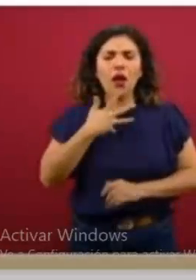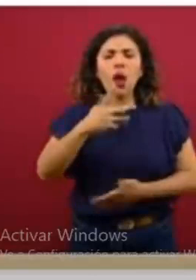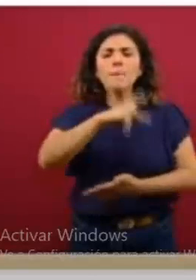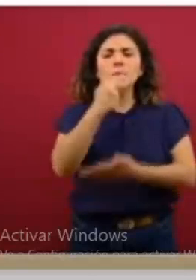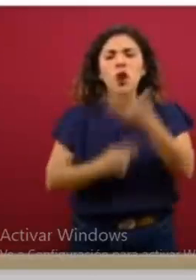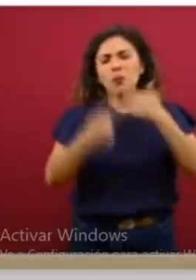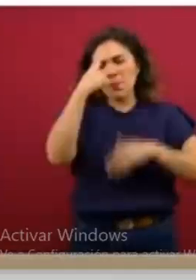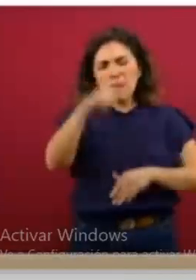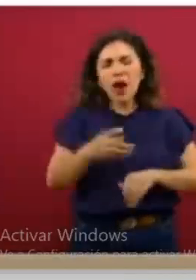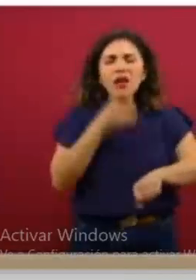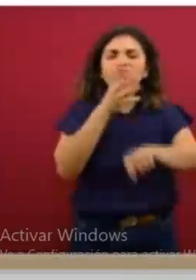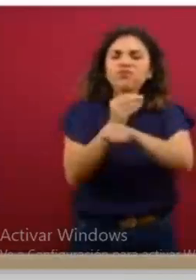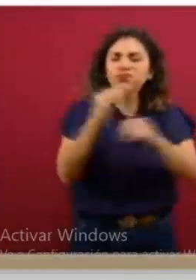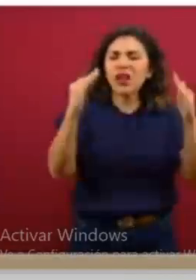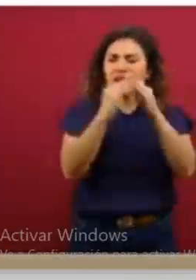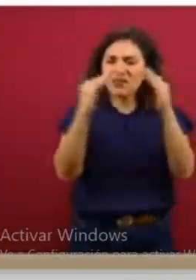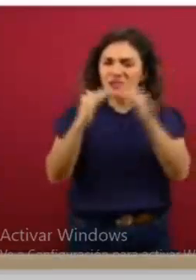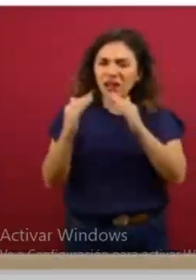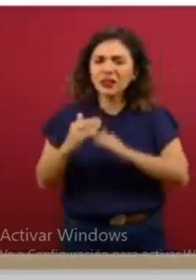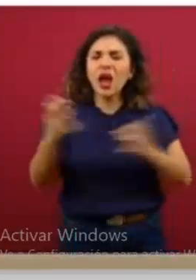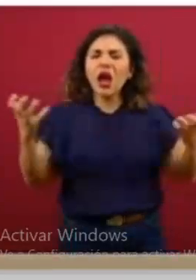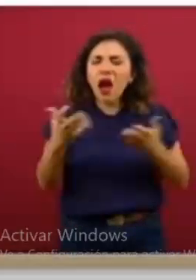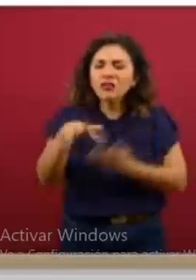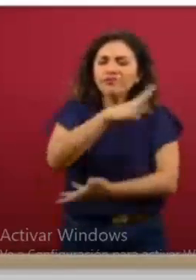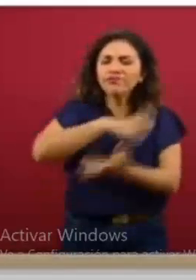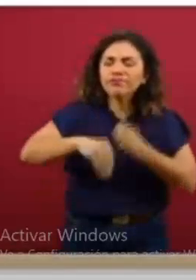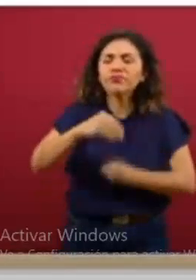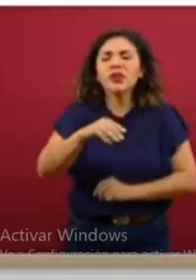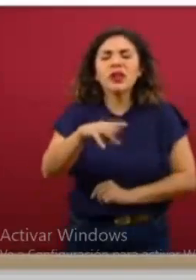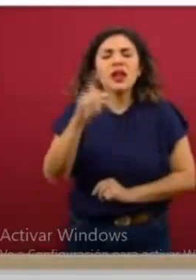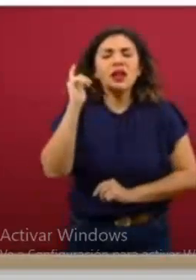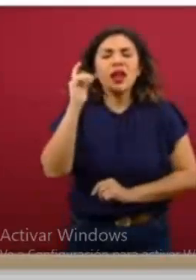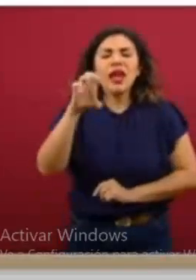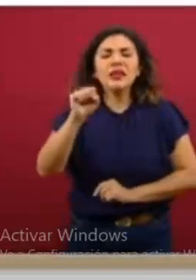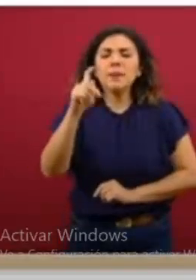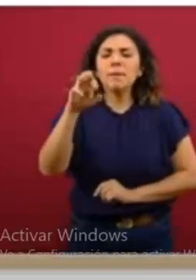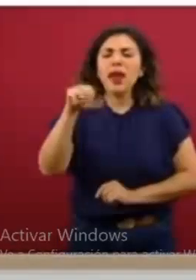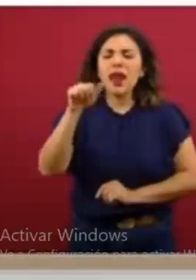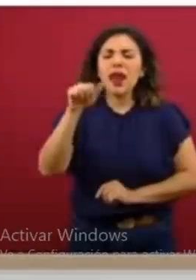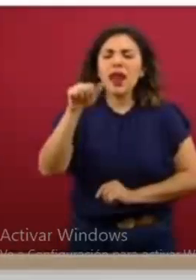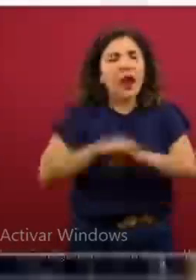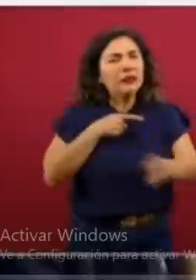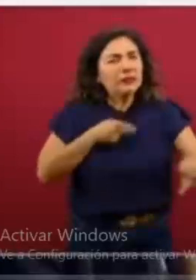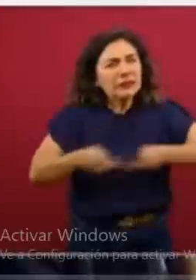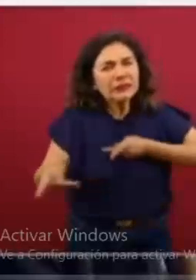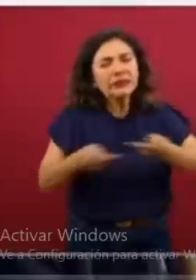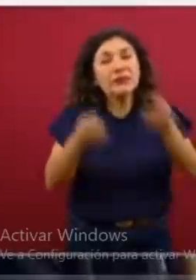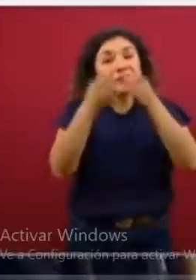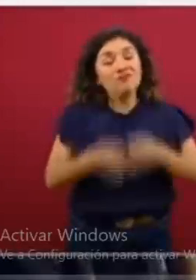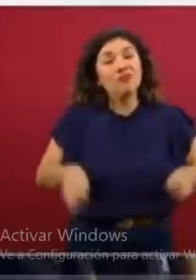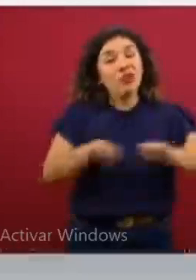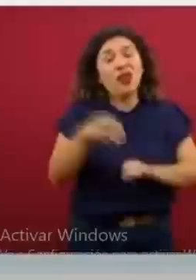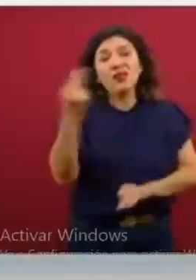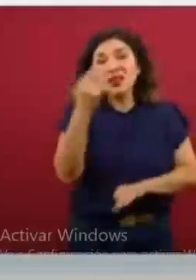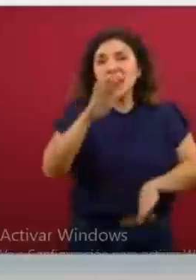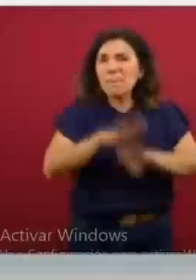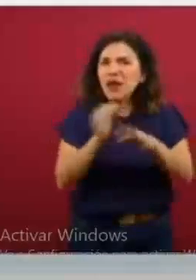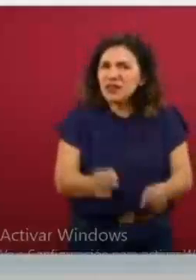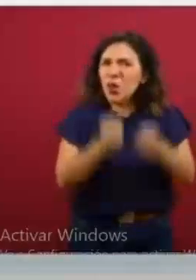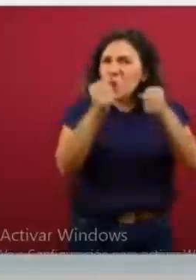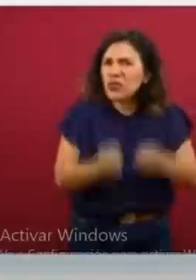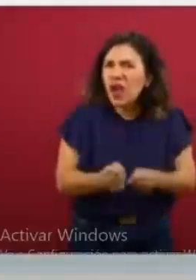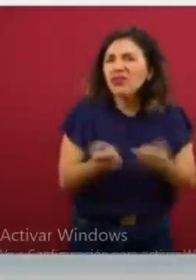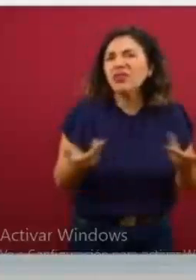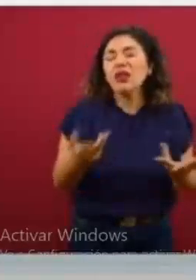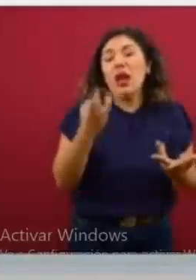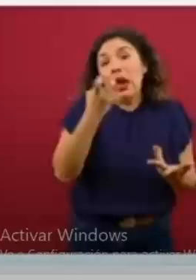mejoramiento urbano, el programa Reconstruyendo Esperanza, que es un programa nacional de reconstrucción, y el programa que necesitan de mucha seguridad,